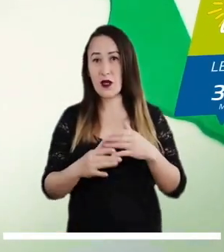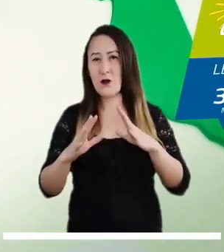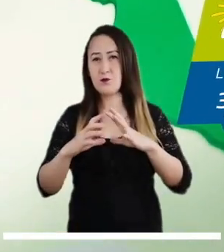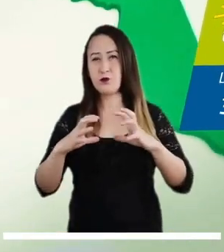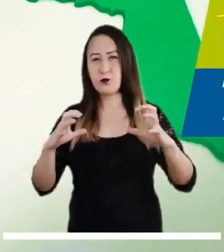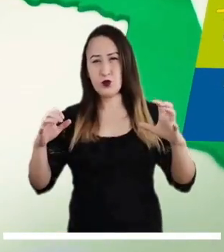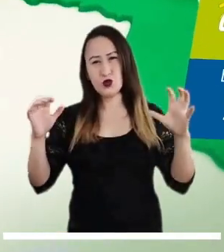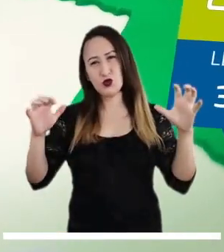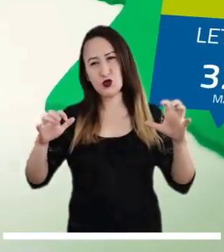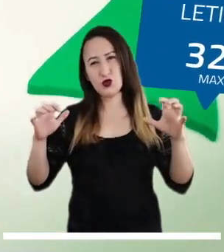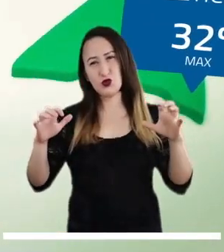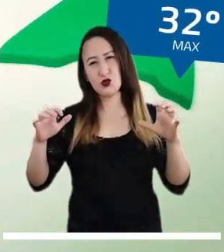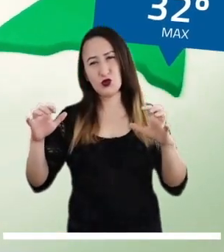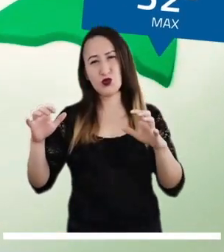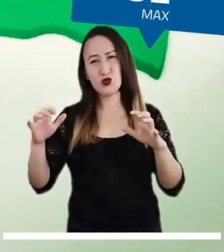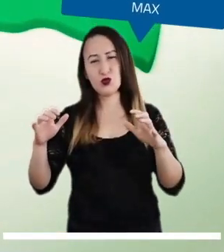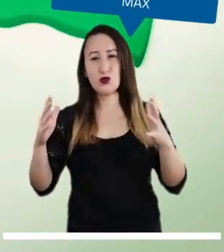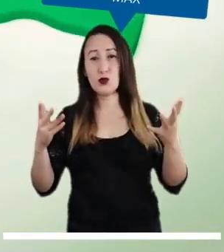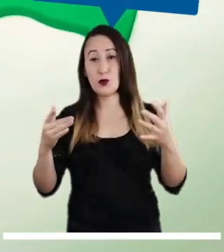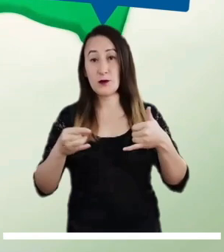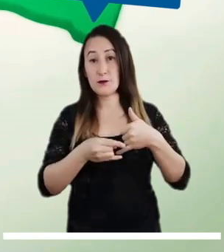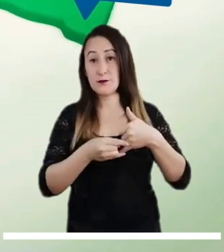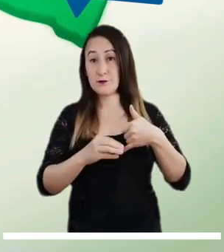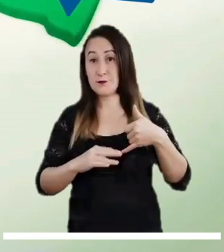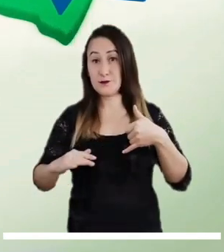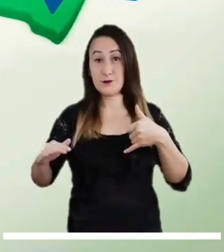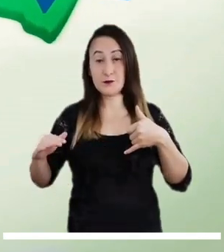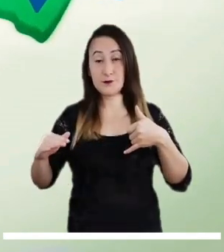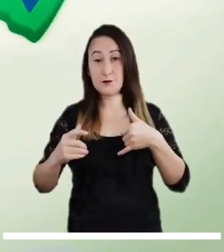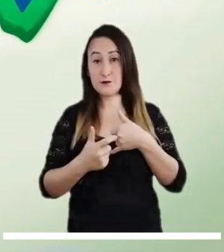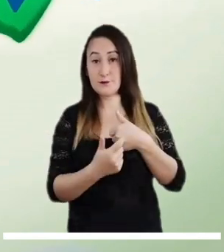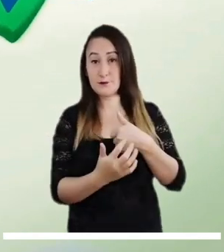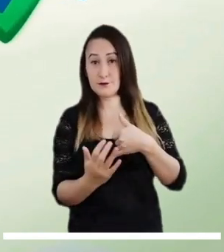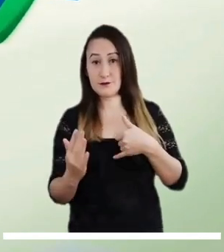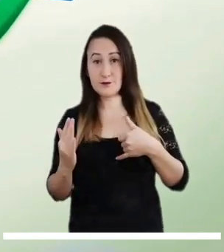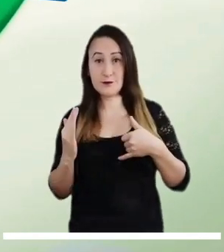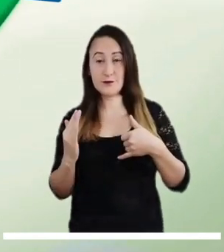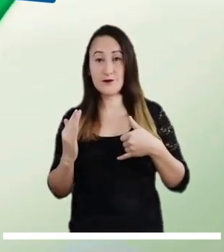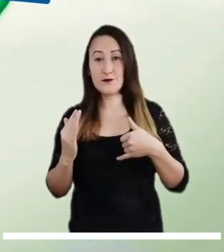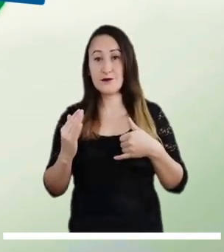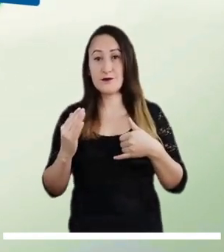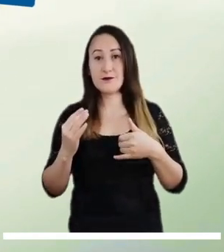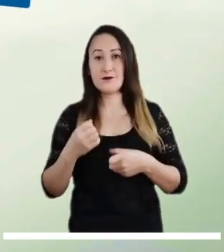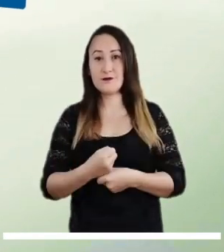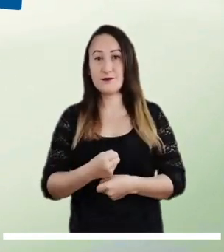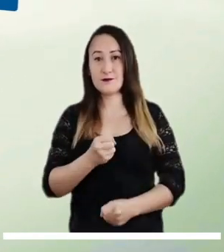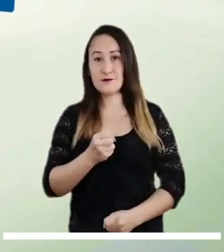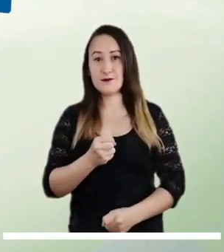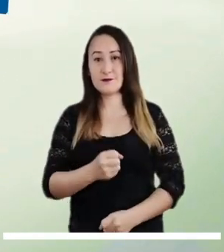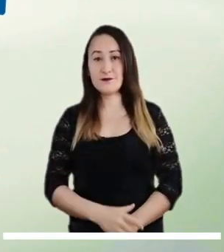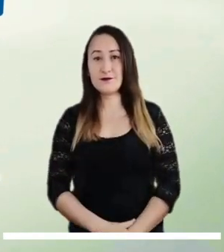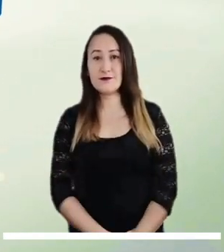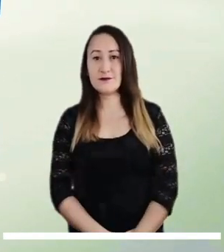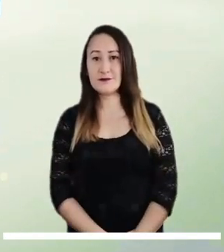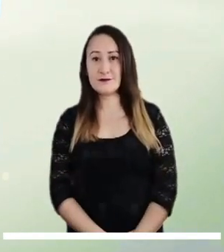Tarde para la Amazonía colombiana se prevé con cielo cubierto y algunas lluvias dispersas sobre Guaviare, Guainía y